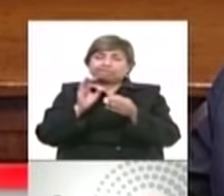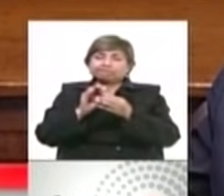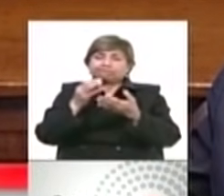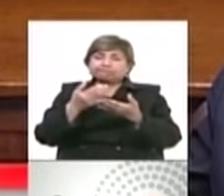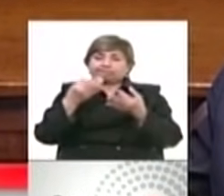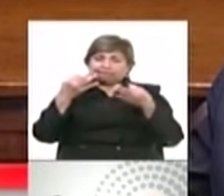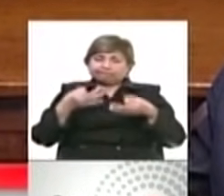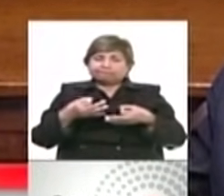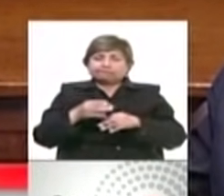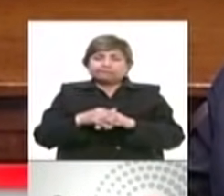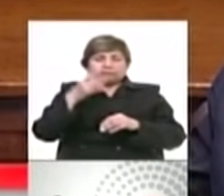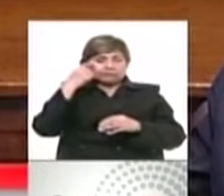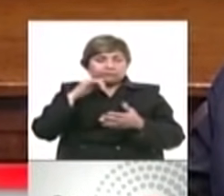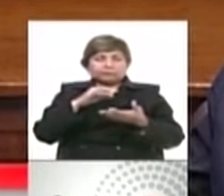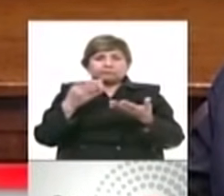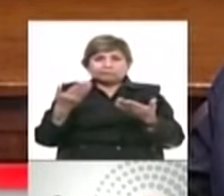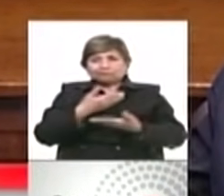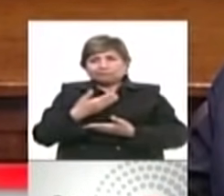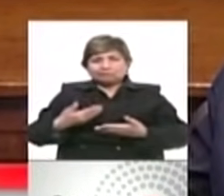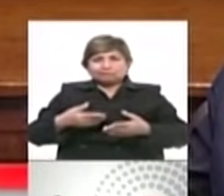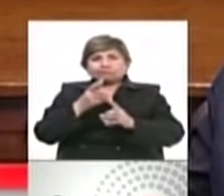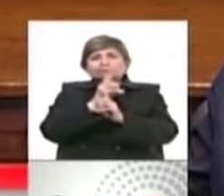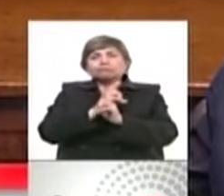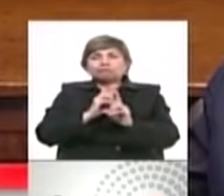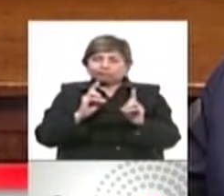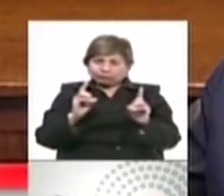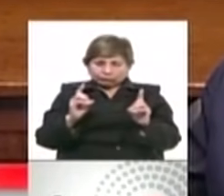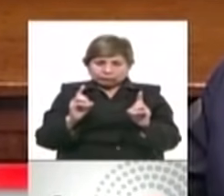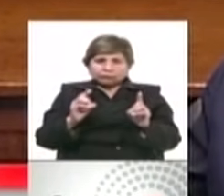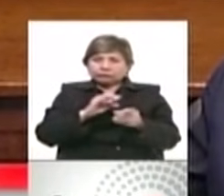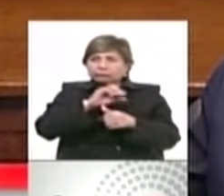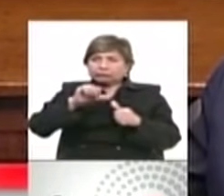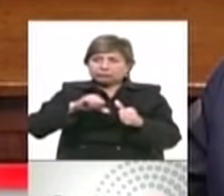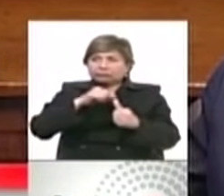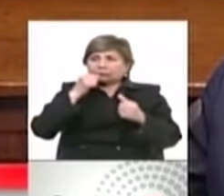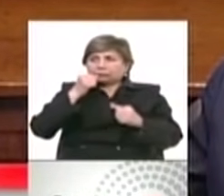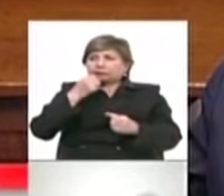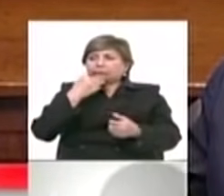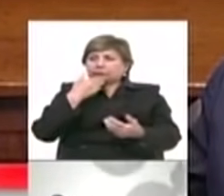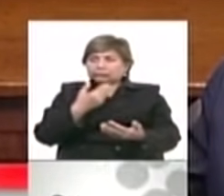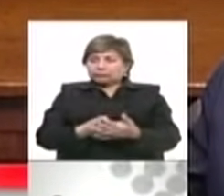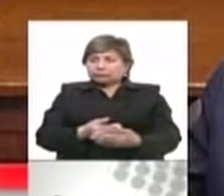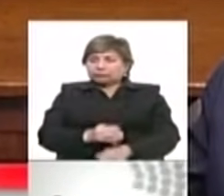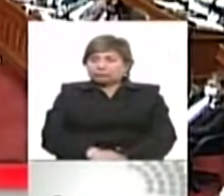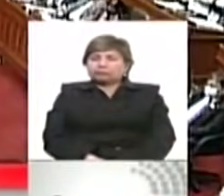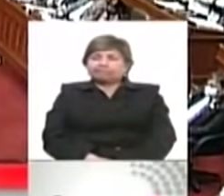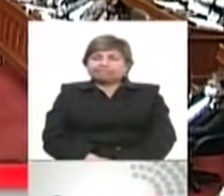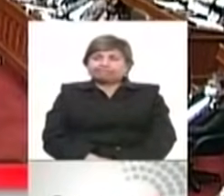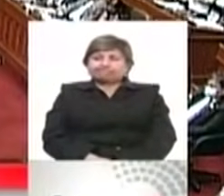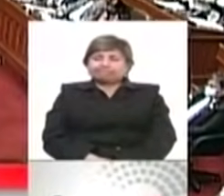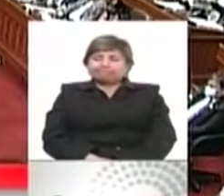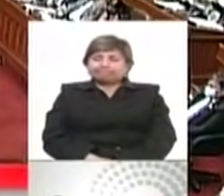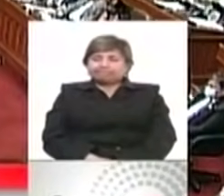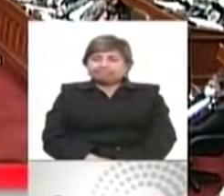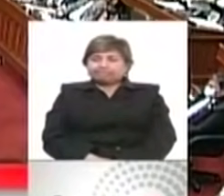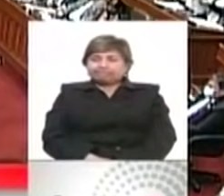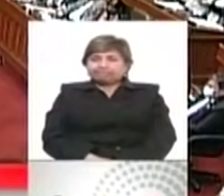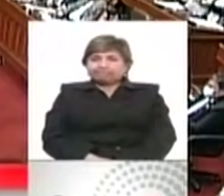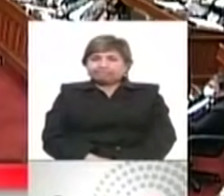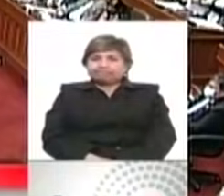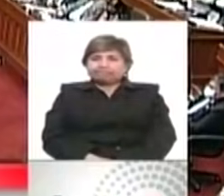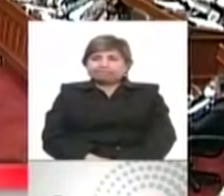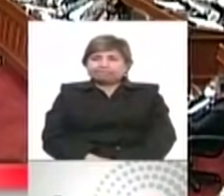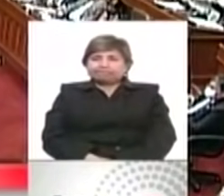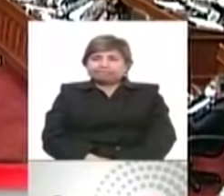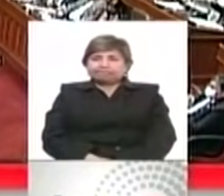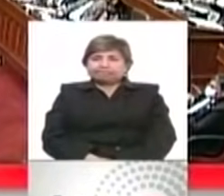ministerio y no tenemos ningún compromiso, y como tal lo hacemos por la gobernabilidad, y eso para nosotros es un partido de centro, ¿no? ¿Y